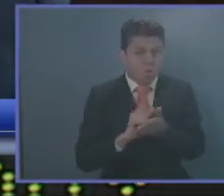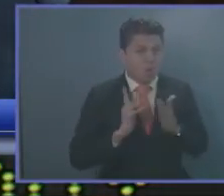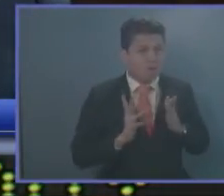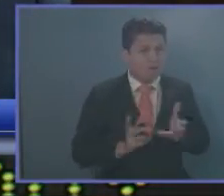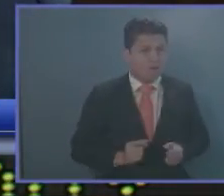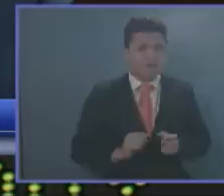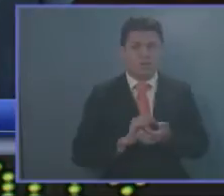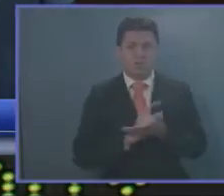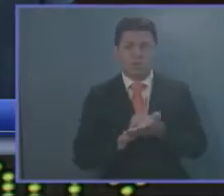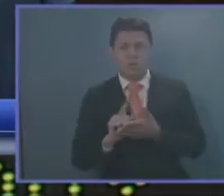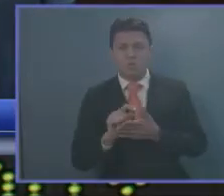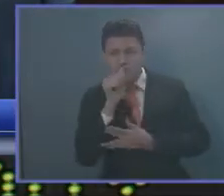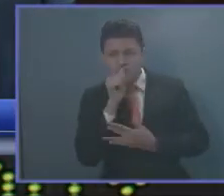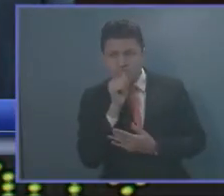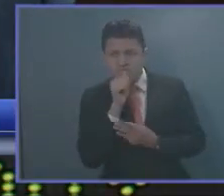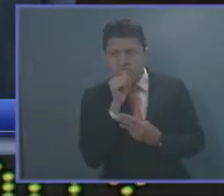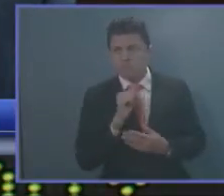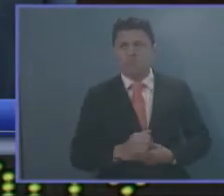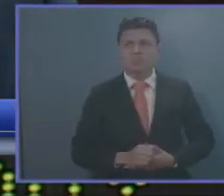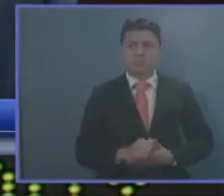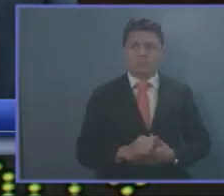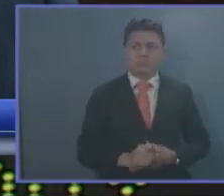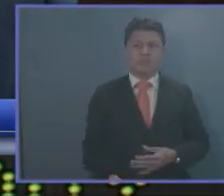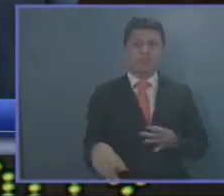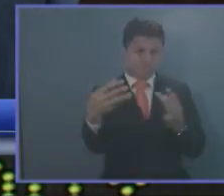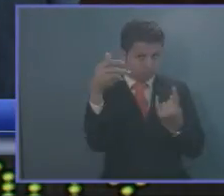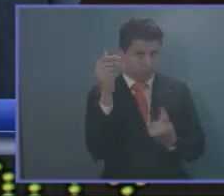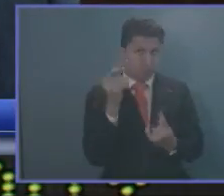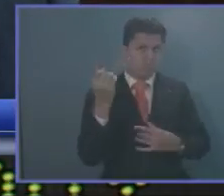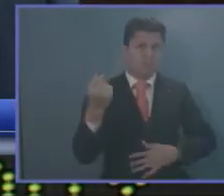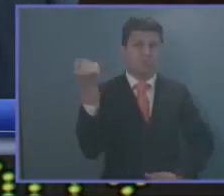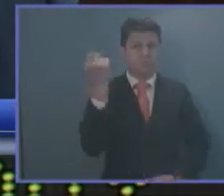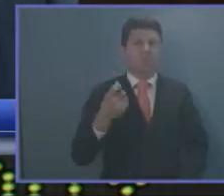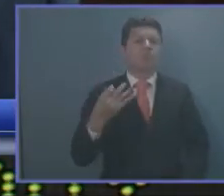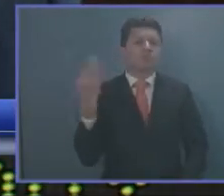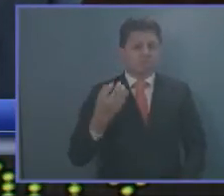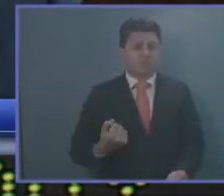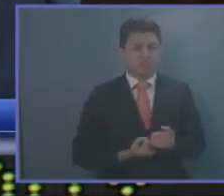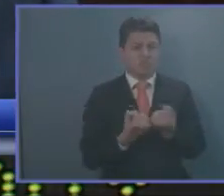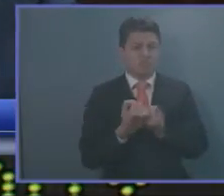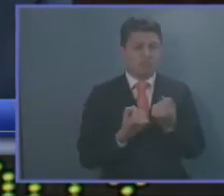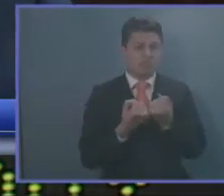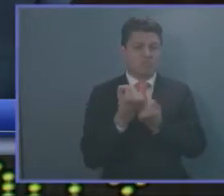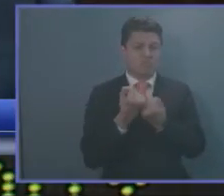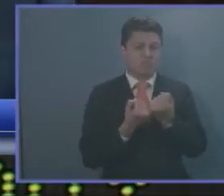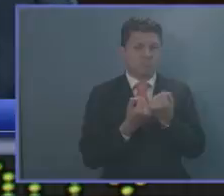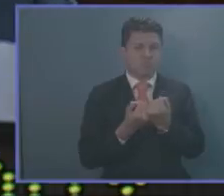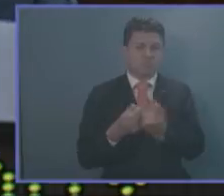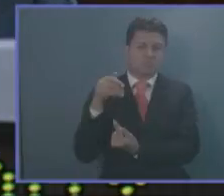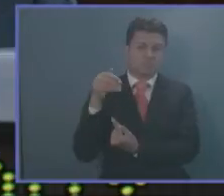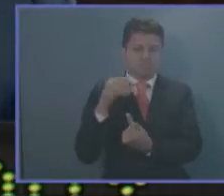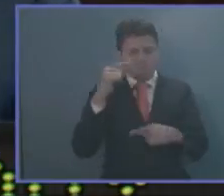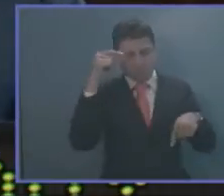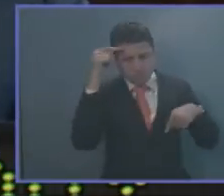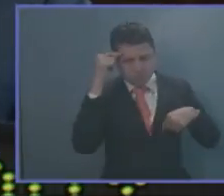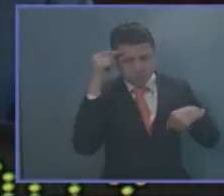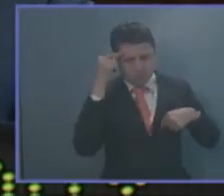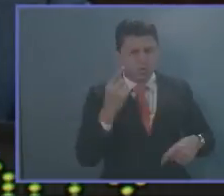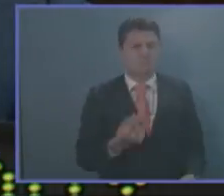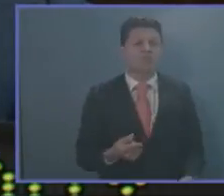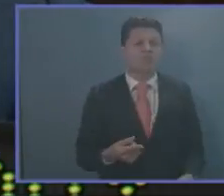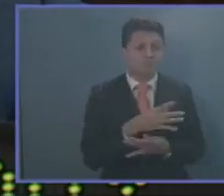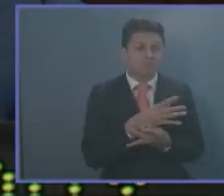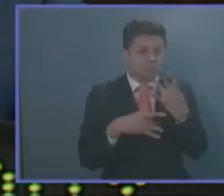país. La educación es clave, ya que debemos ayudar a concientizar para cuidar el